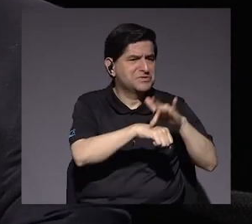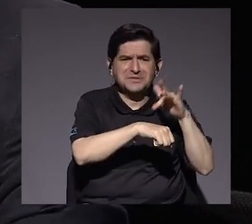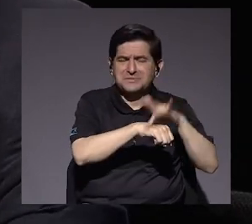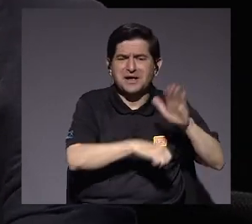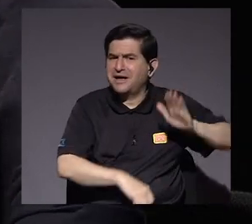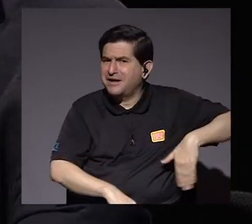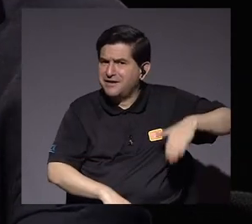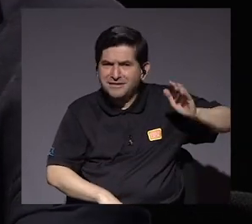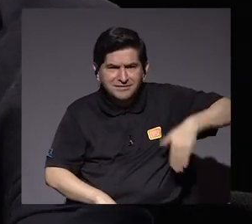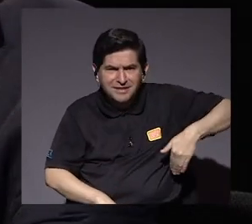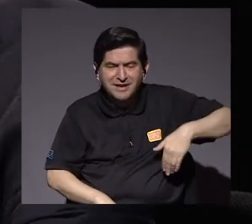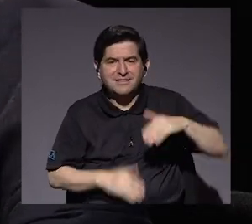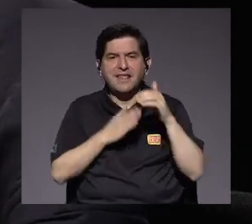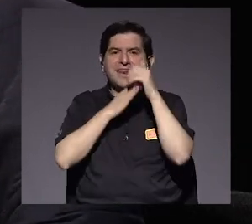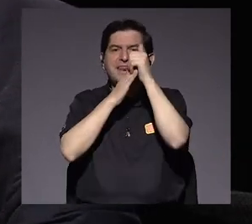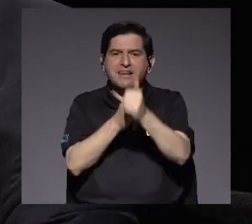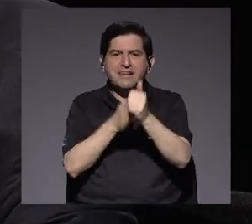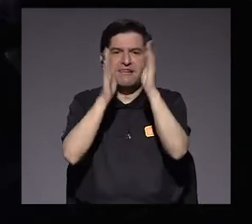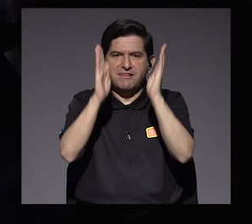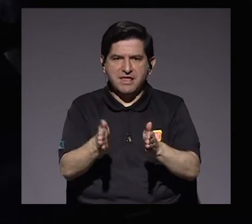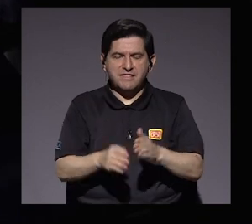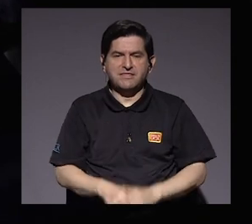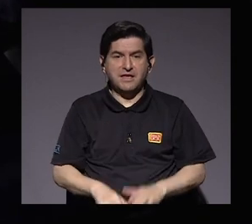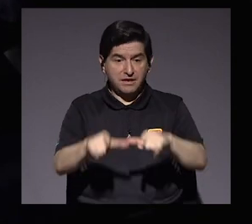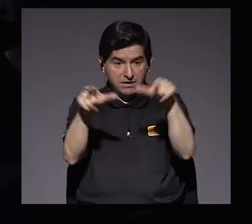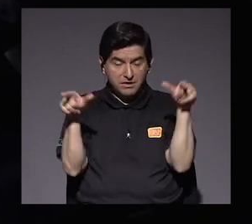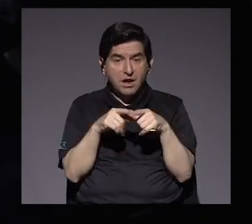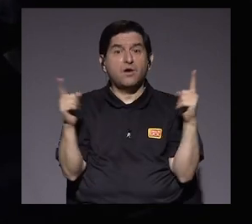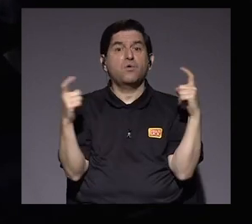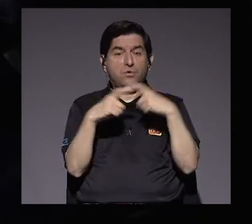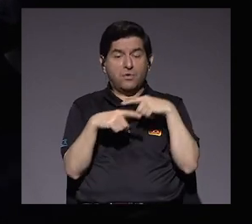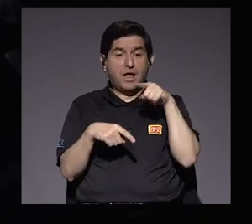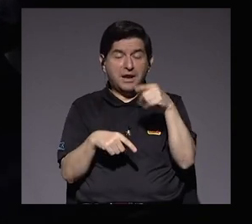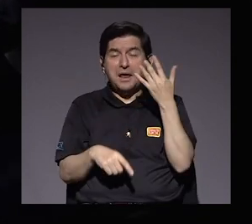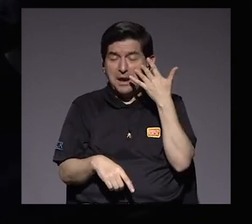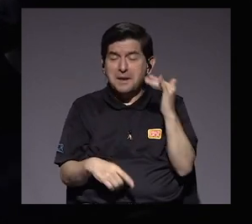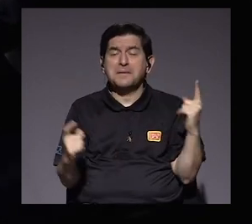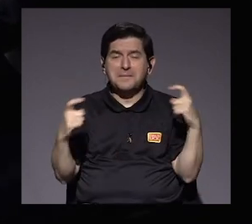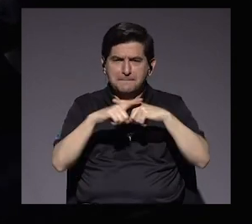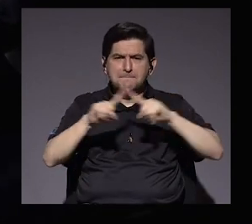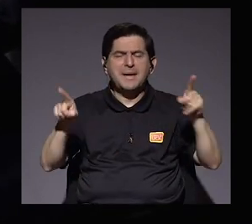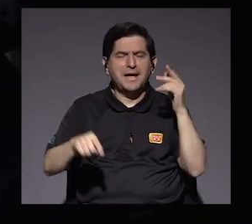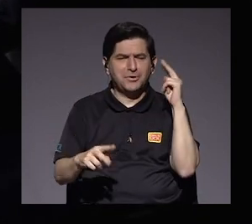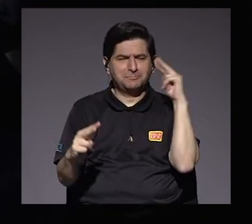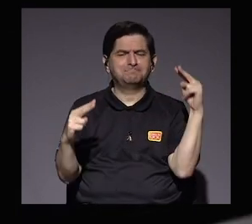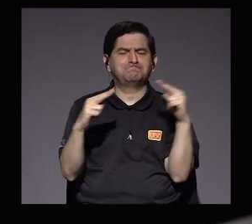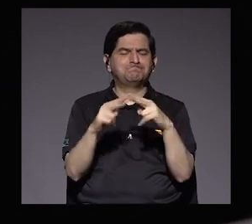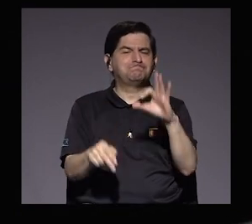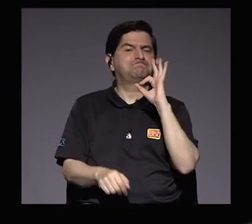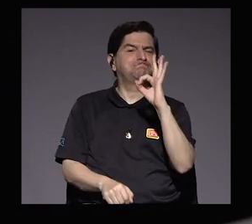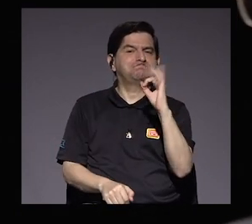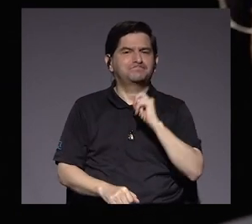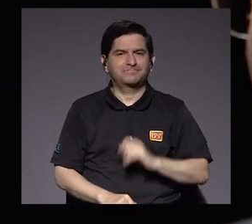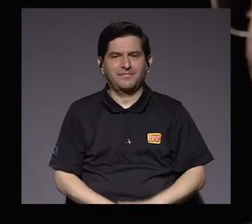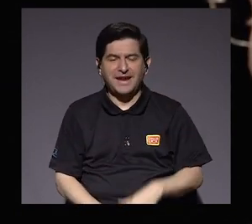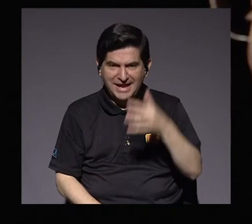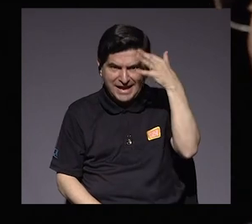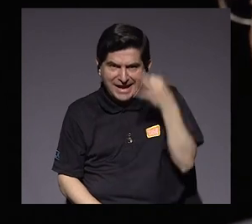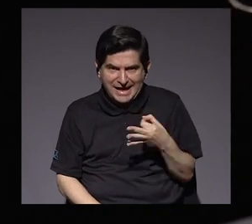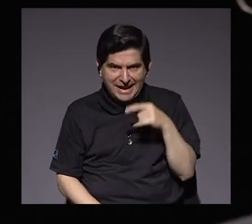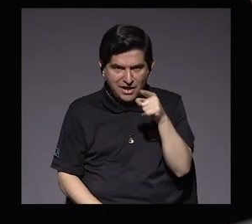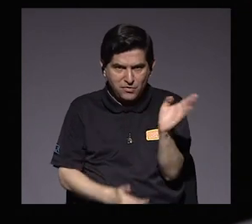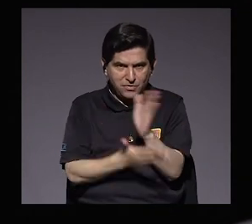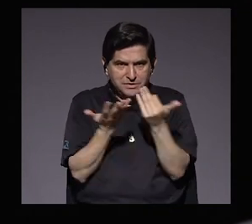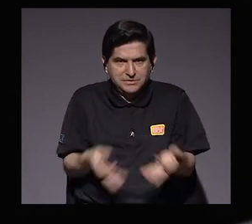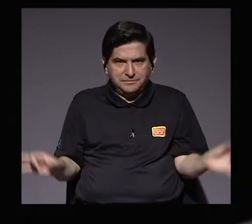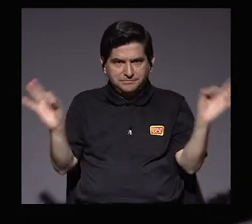o tardías, son finalmente líderes. Y en un lugar que parecía complejo para y él Y en un también. Lugar que él parecía complejo, pero que él conocía. Que él conocía, sí. ¿Verdad? Entonces, creo que eso